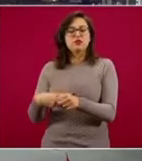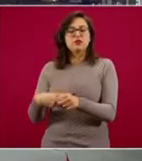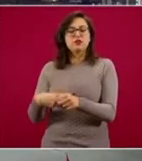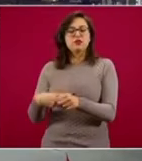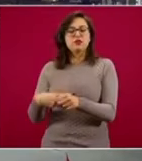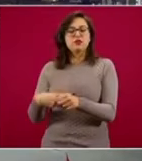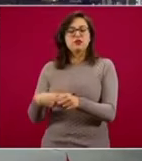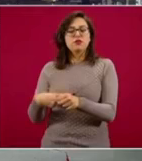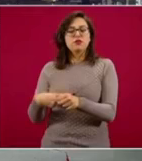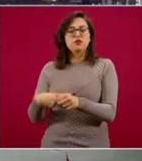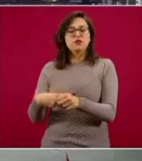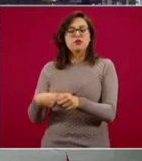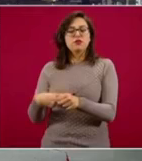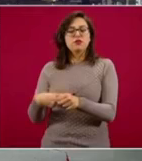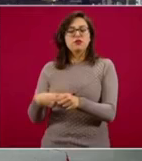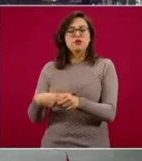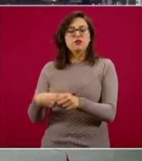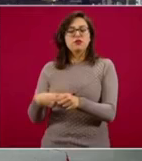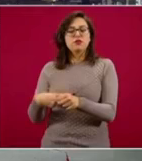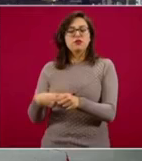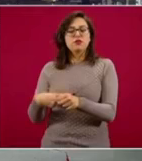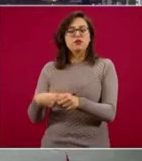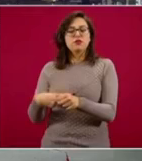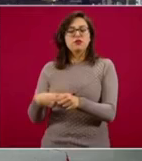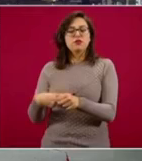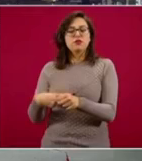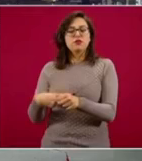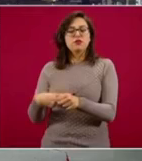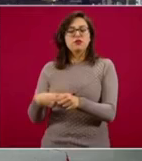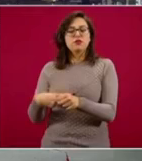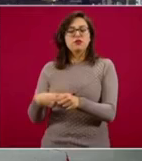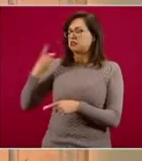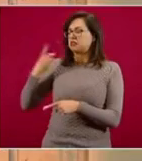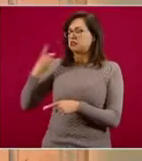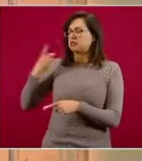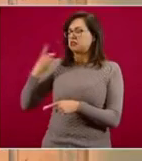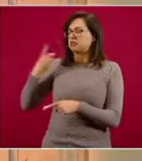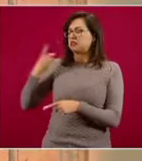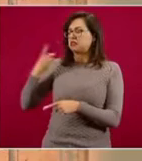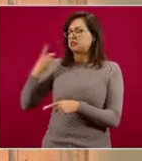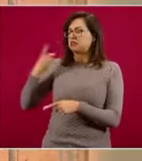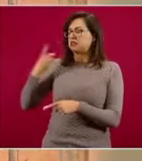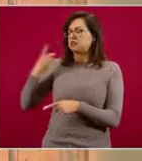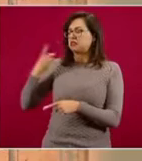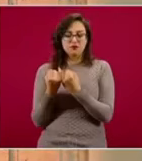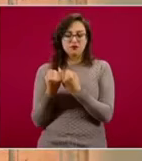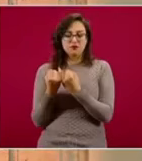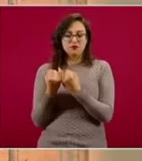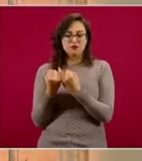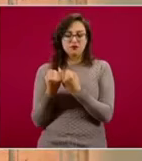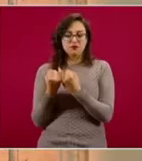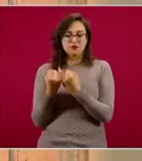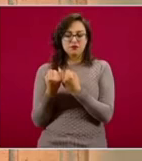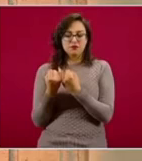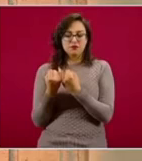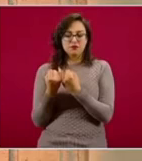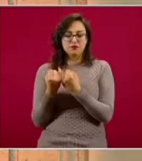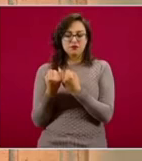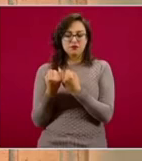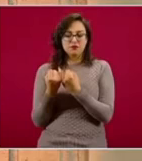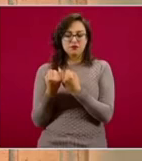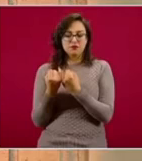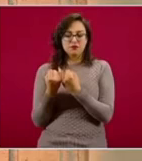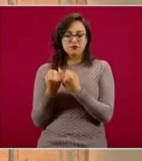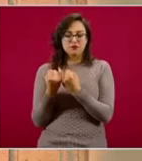semanas aproximadamente, y es un porcentaje que ha estado precisamente moviéndose en estos rangos que van entre el 38